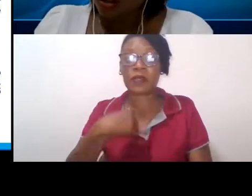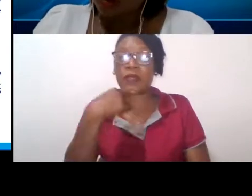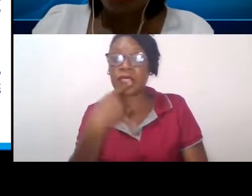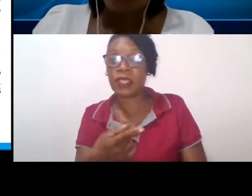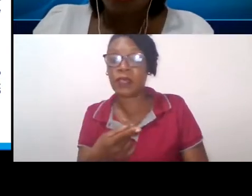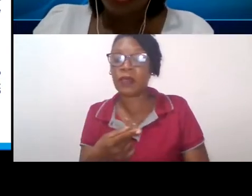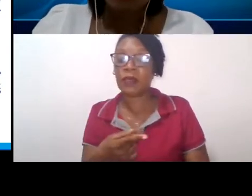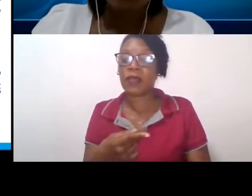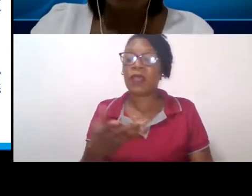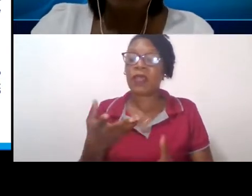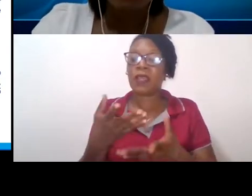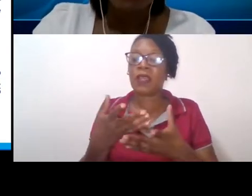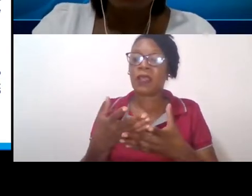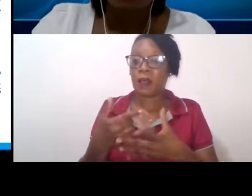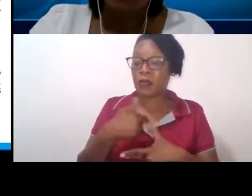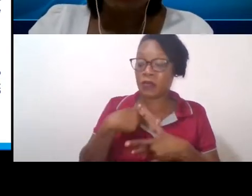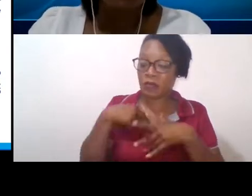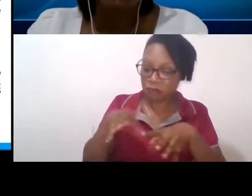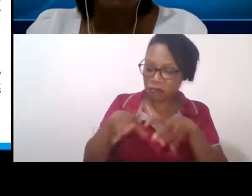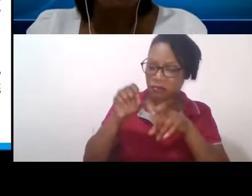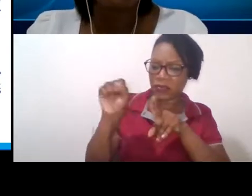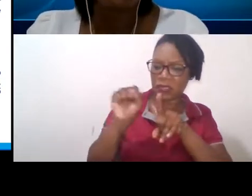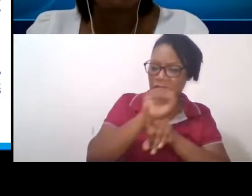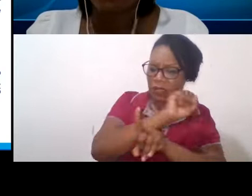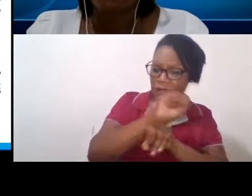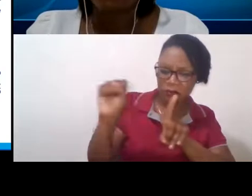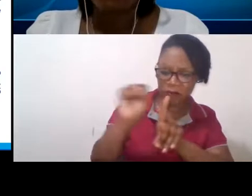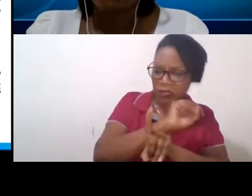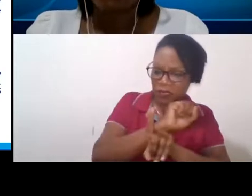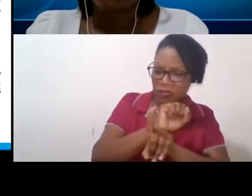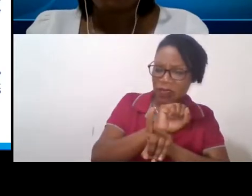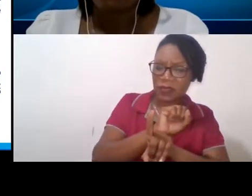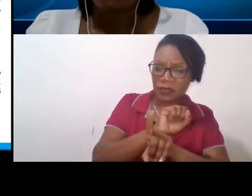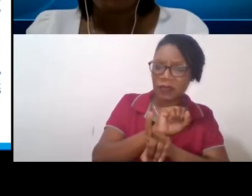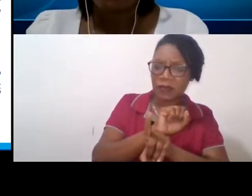autovaloración, cuando yo reacciono con violencia ante una situación de violencia,